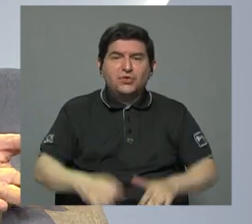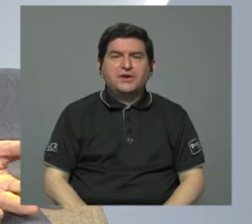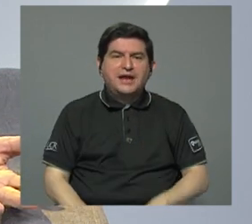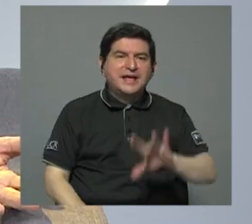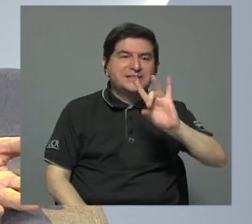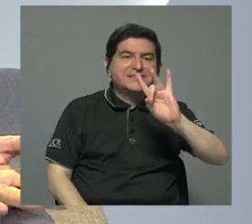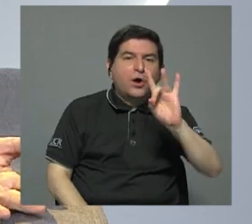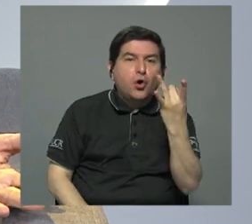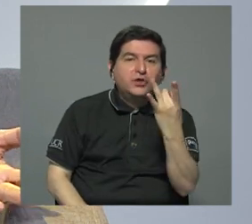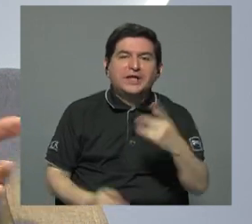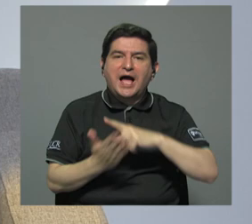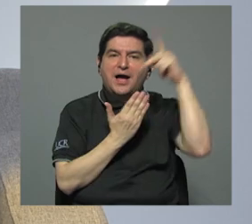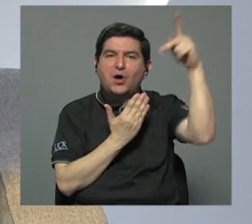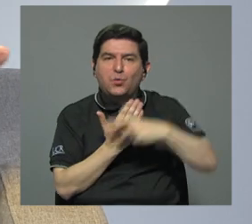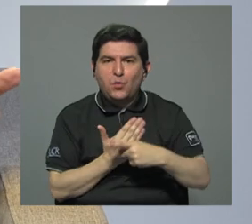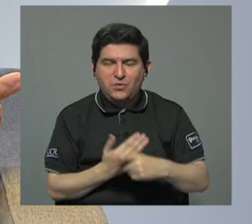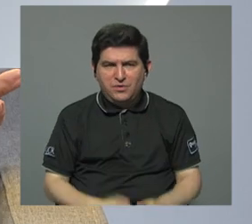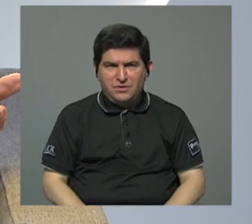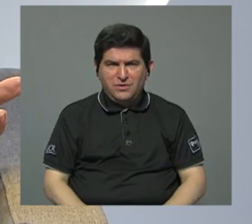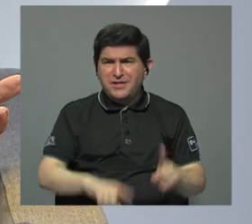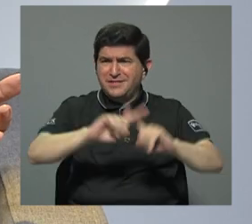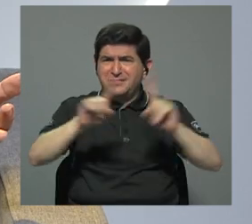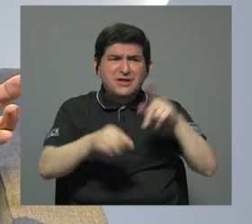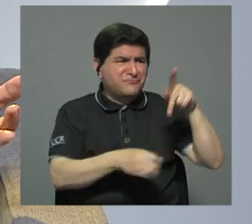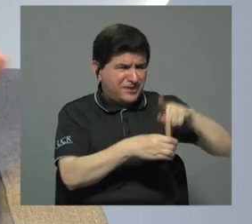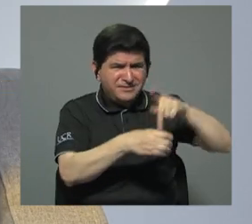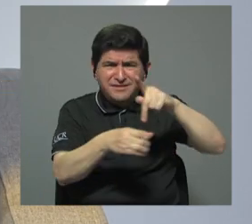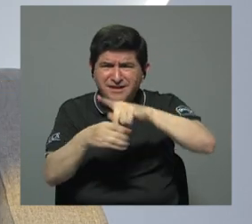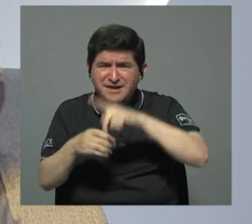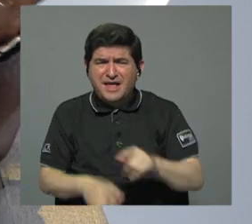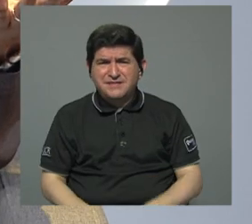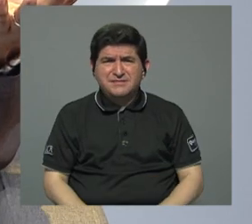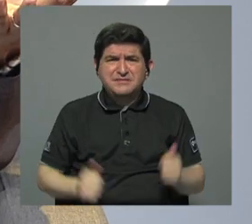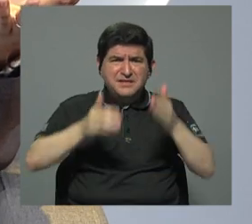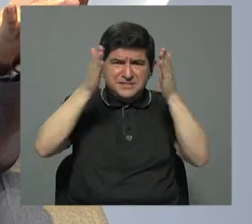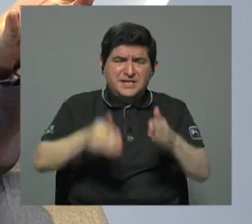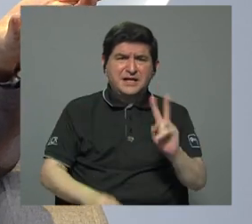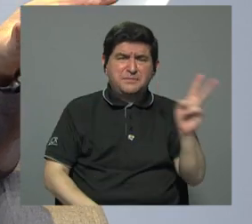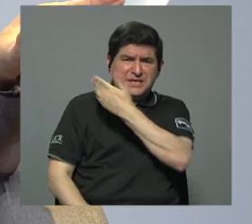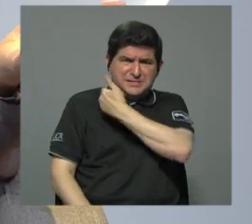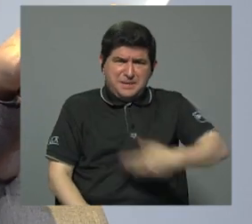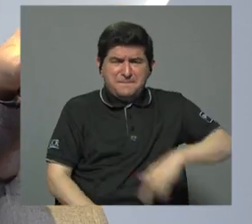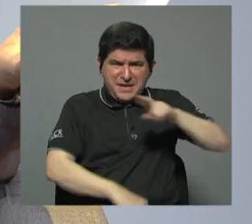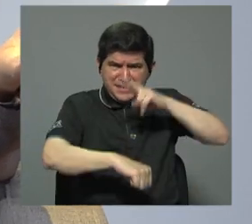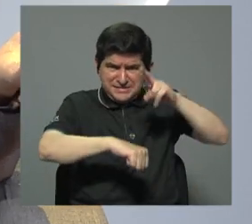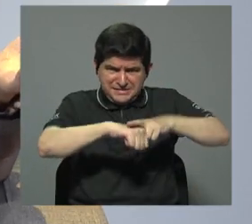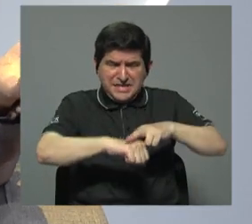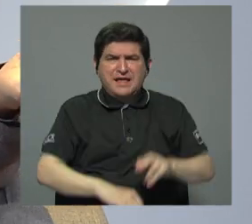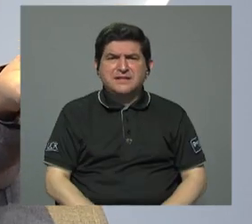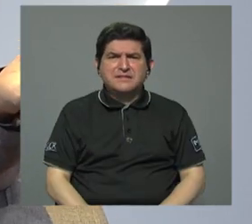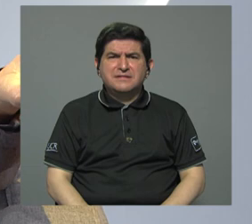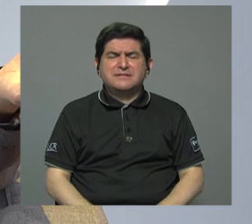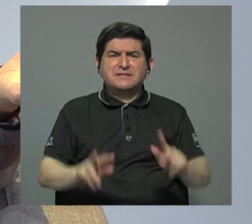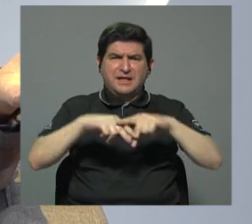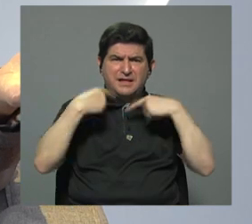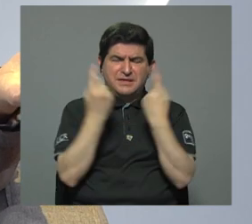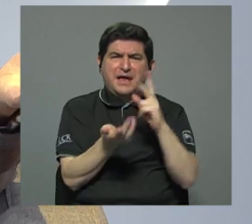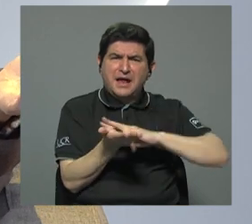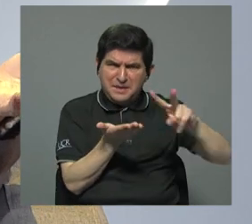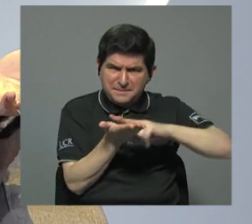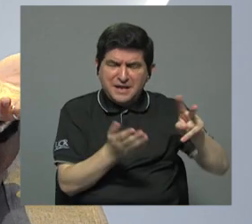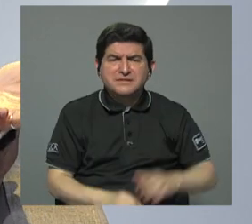octavo programa, y han habido diversas participaciones, desde el candidato a la vicepresidencia de la República del Partido Liberación